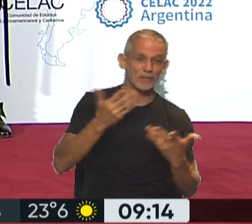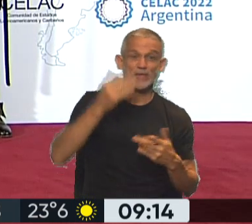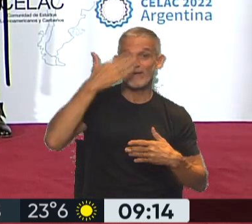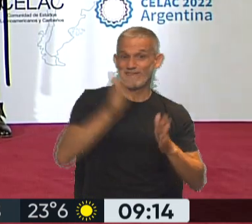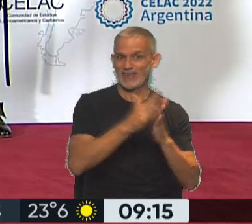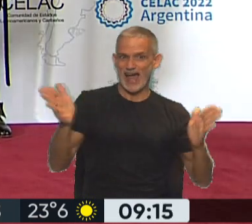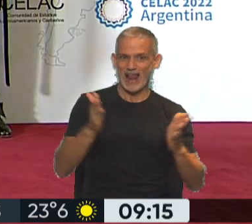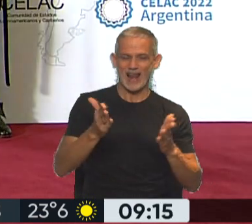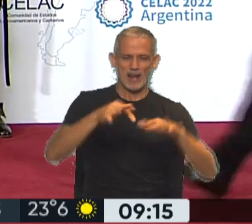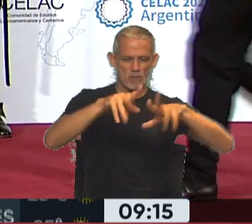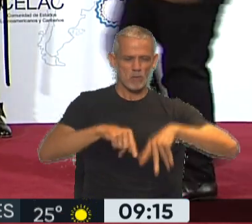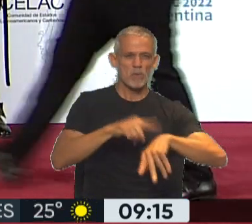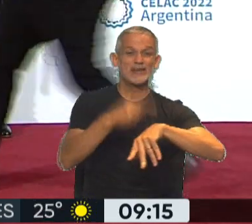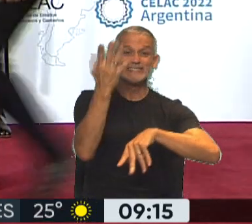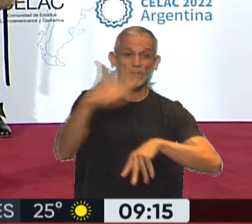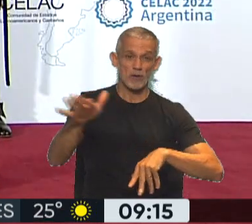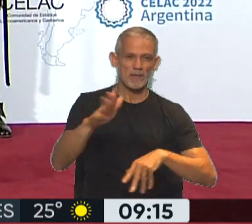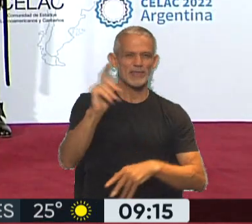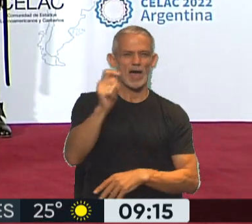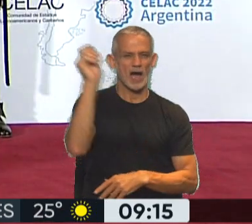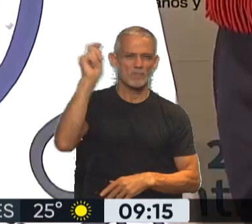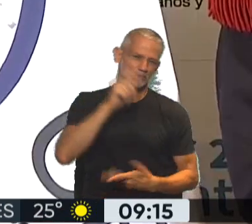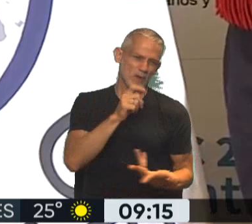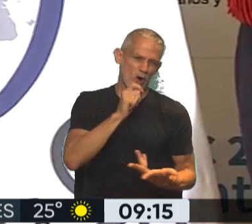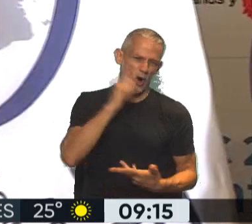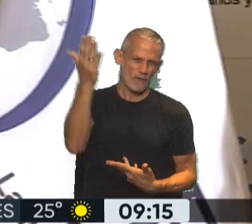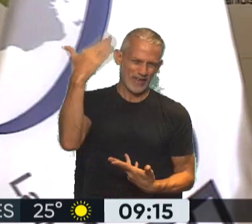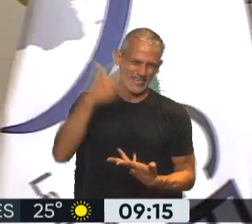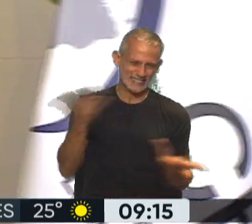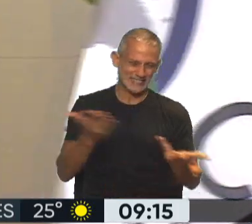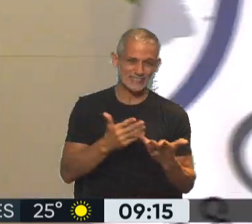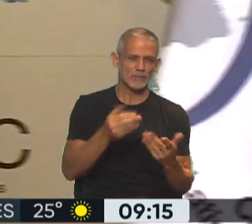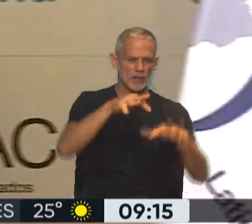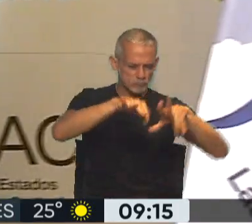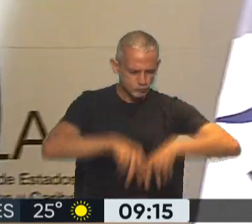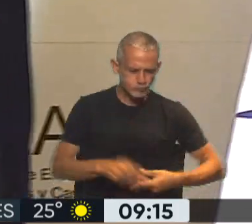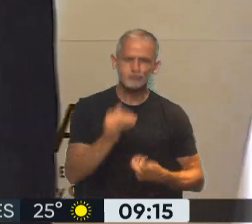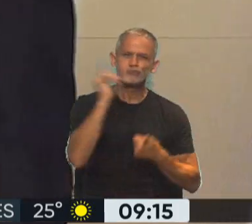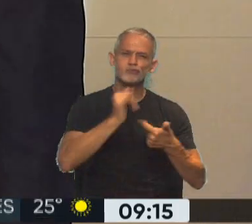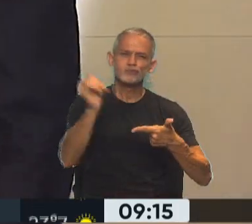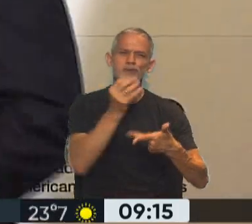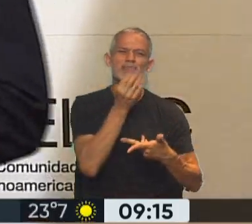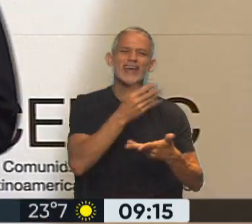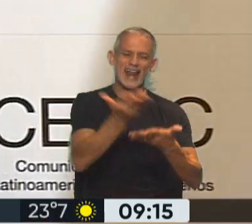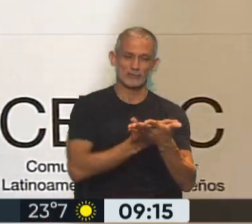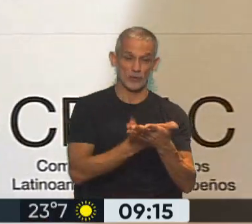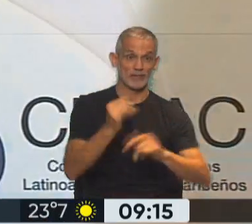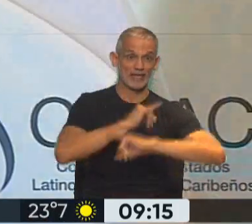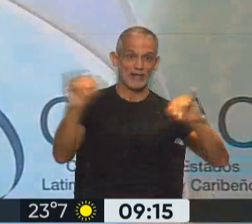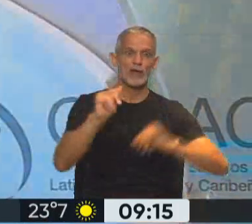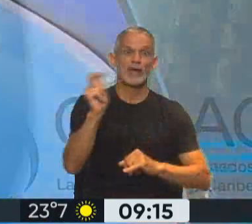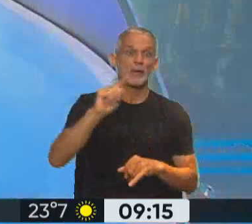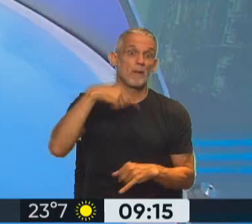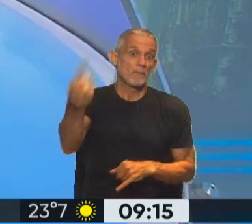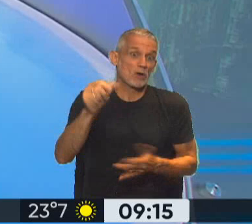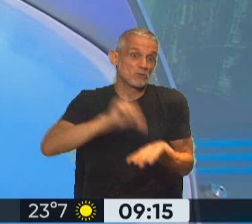no 17:30 la conferencia de prensa con la declaración conjunta con la declaración conjunta final documental y el anuncio de quién va